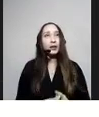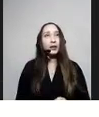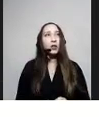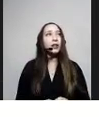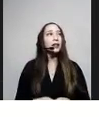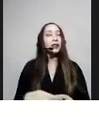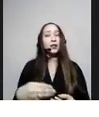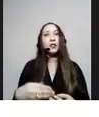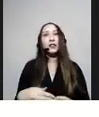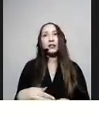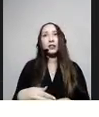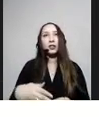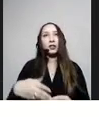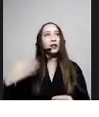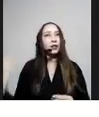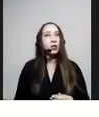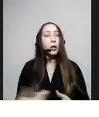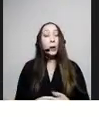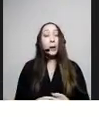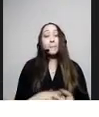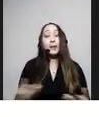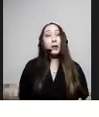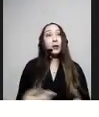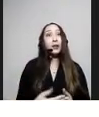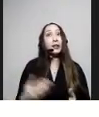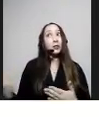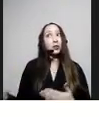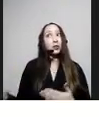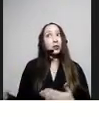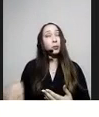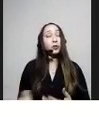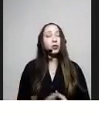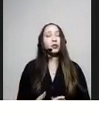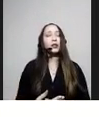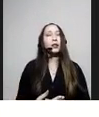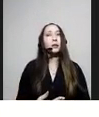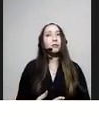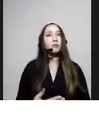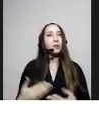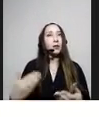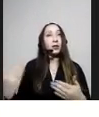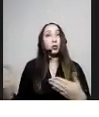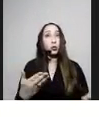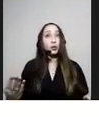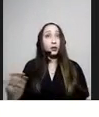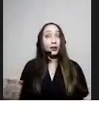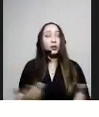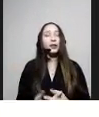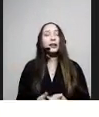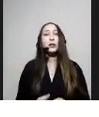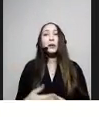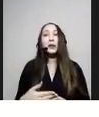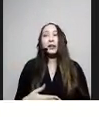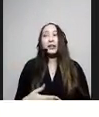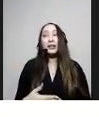buena trabajadora, sé que has recibido felicitaciones del director, pero esta persona, este supervisor, tiene tu supervisor directo, en